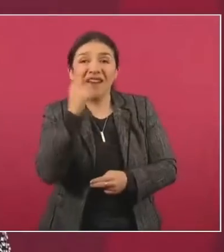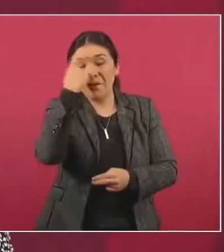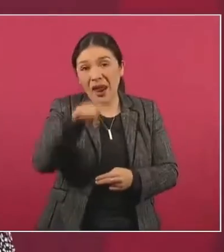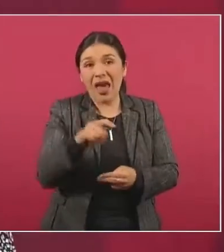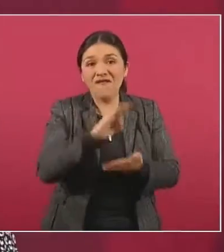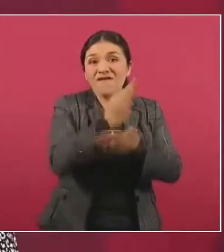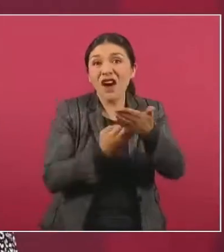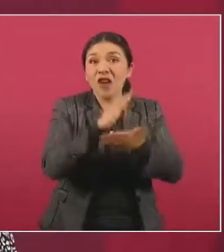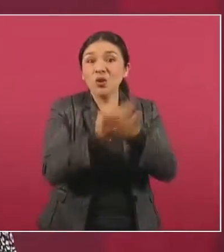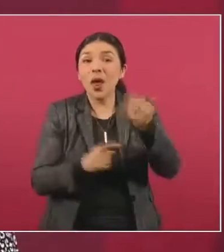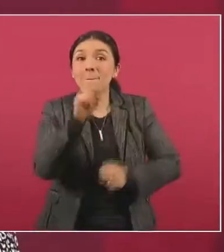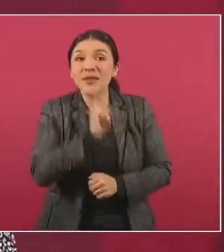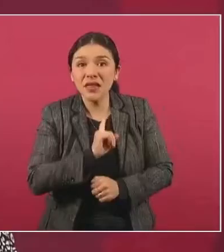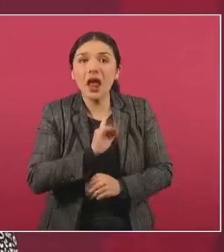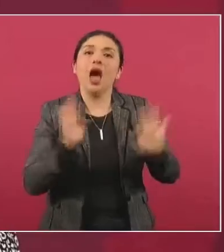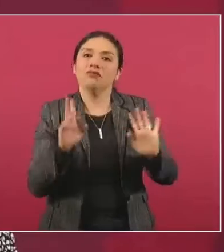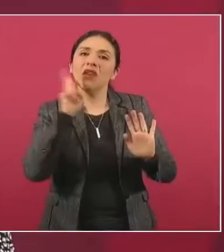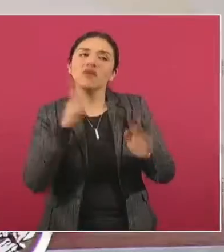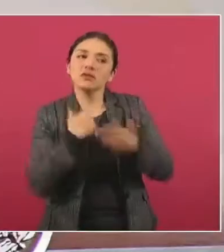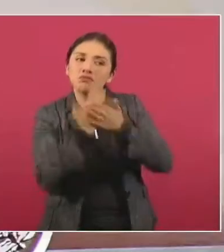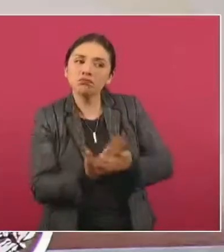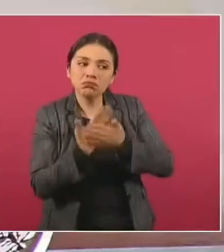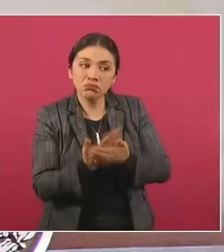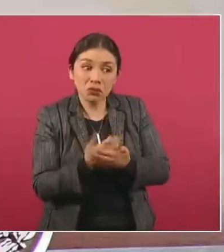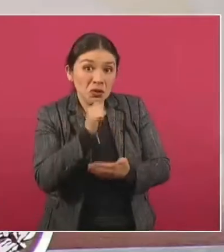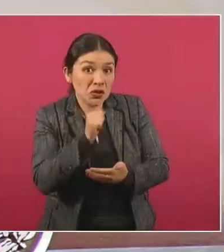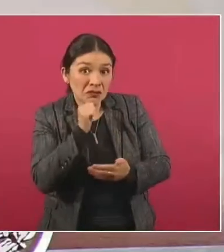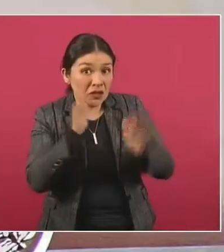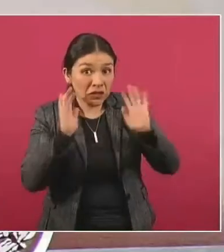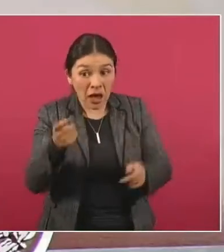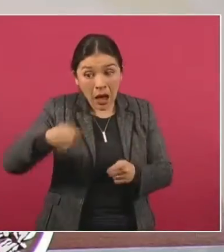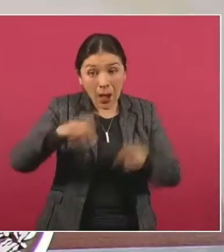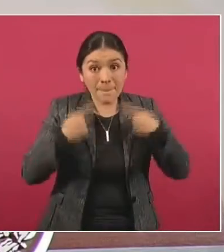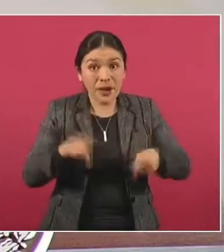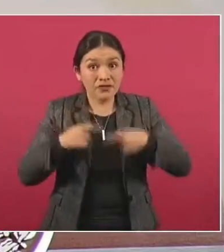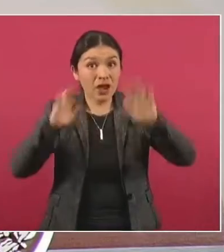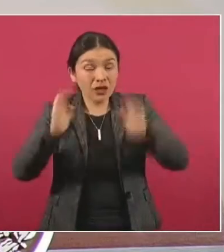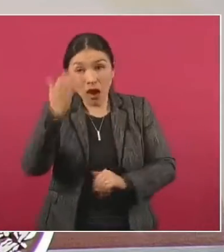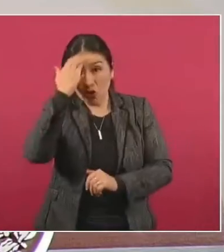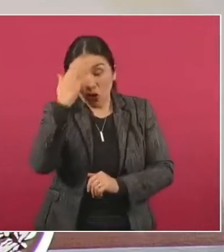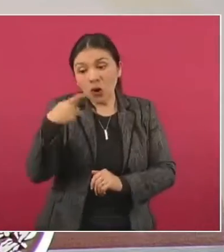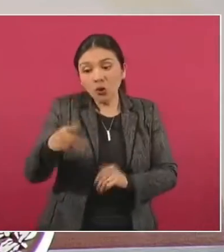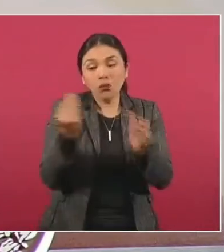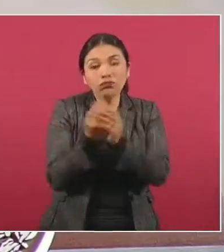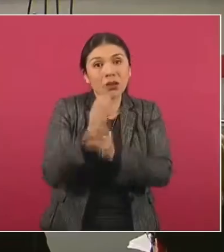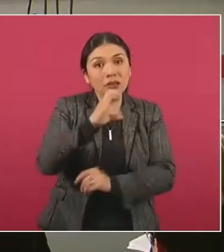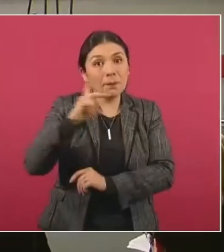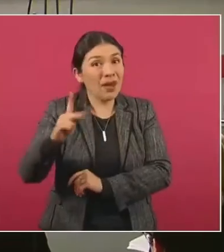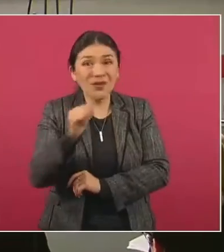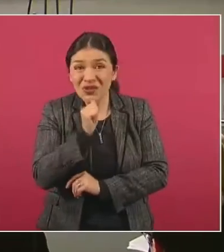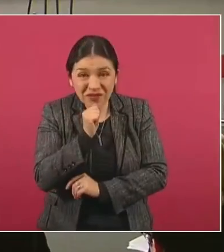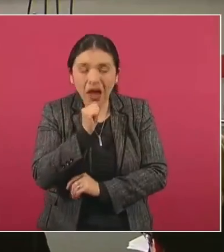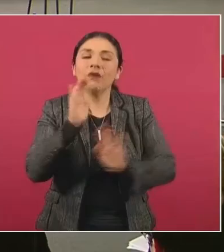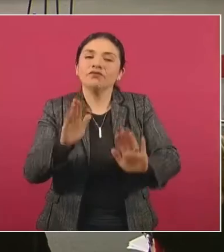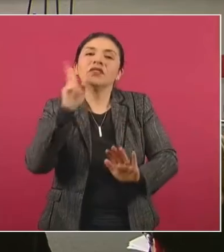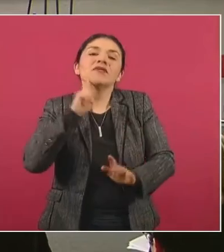pues lo que podemos hacer es dar una prórroga si todavía no están todos los contribuyentes, ya conocen su código postal, y si no, también valorarlo y